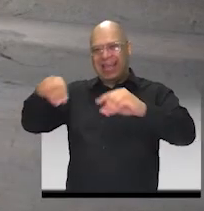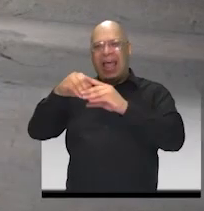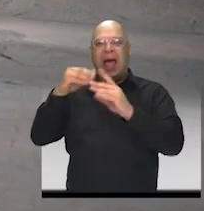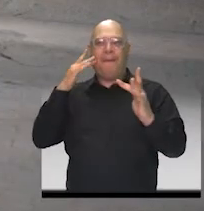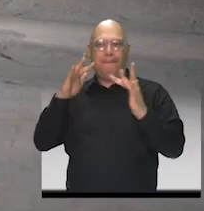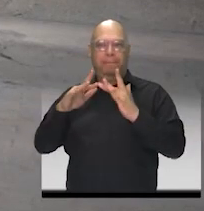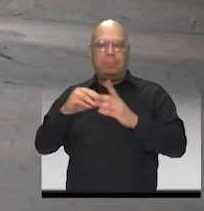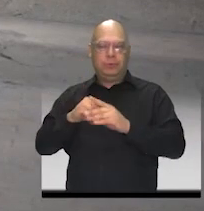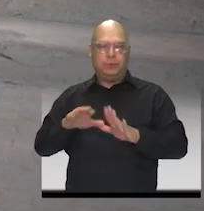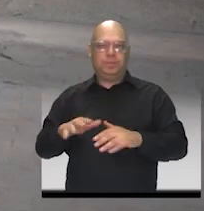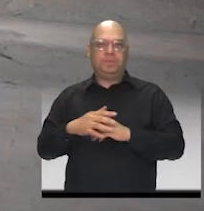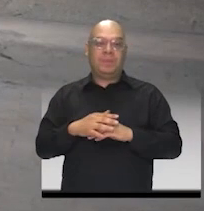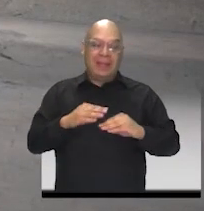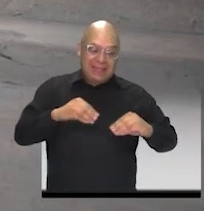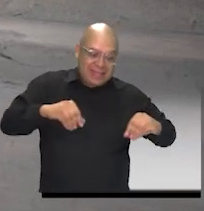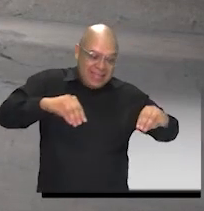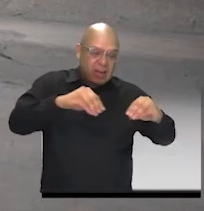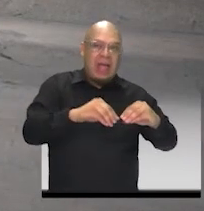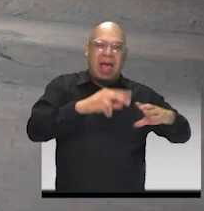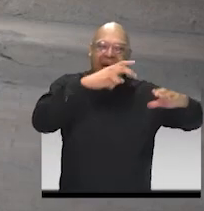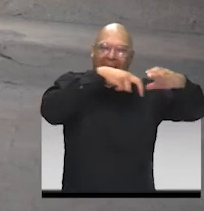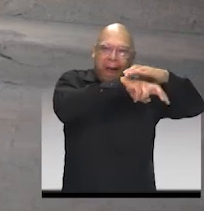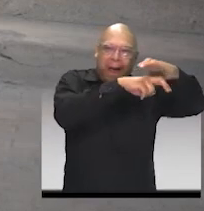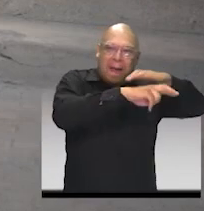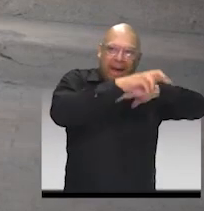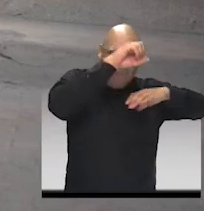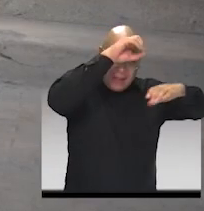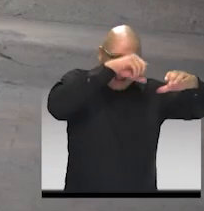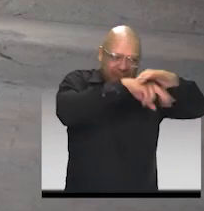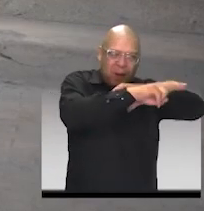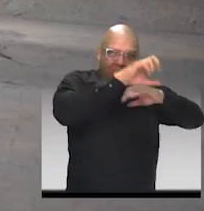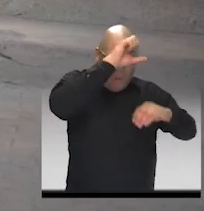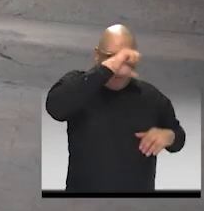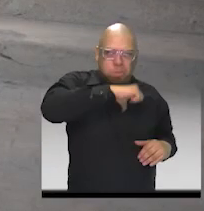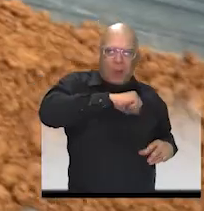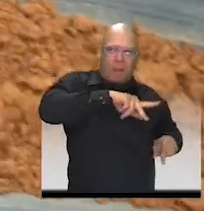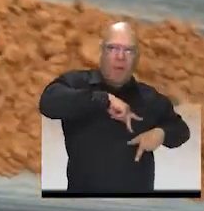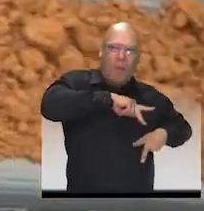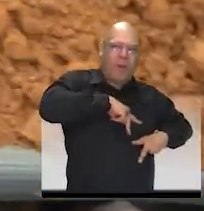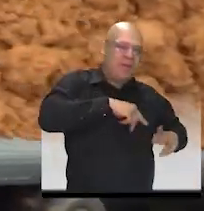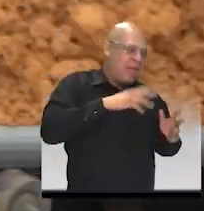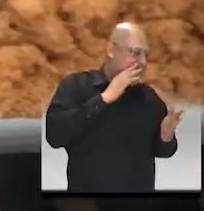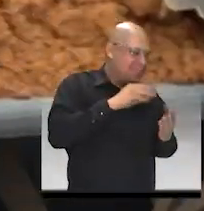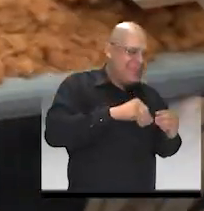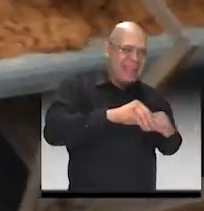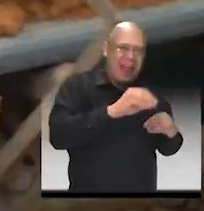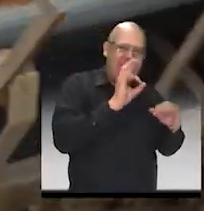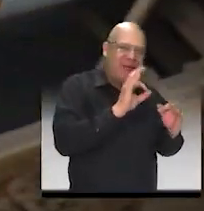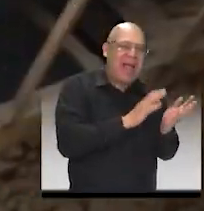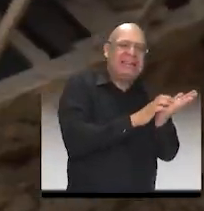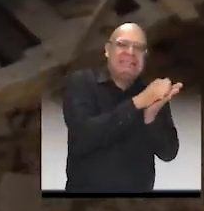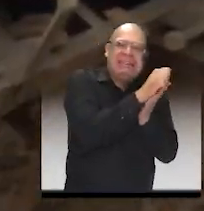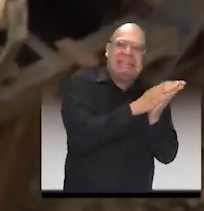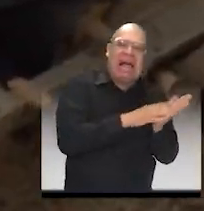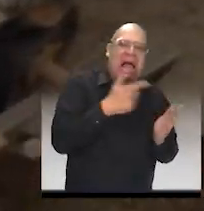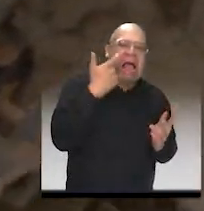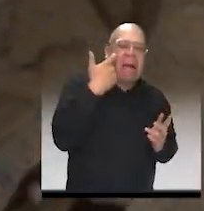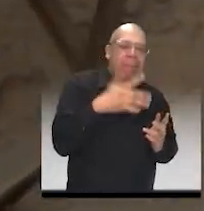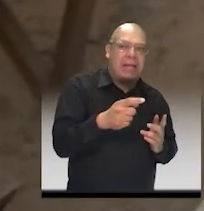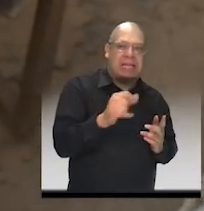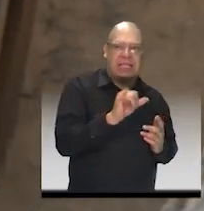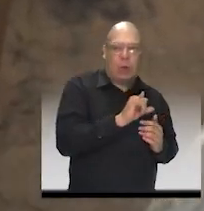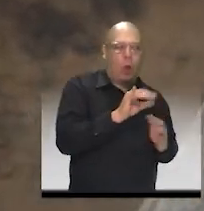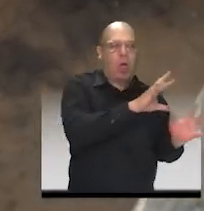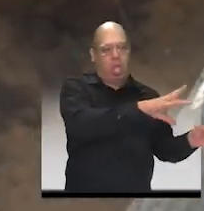Le agregamos tierra que viene de Amagá, de una mina propia que tenemos en Amagá, una tierra de muy buena calidad, tipo arcilla,